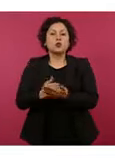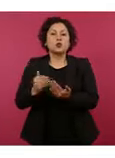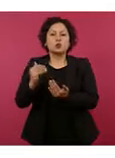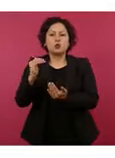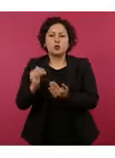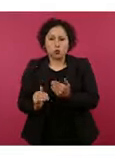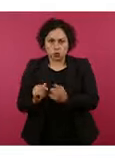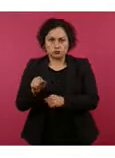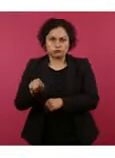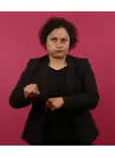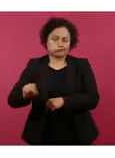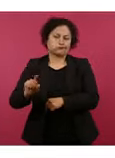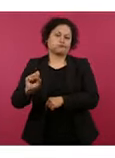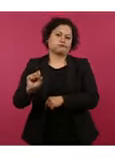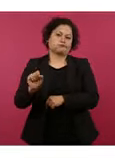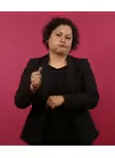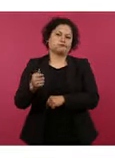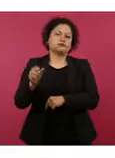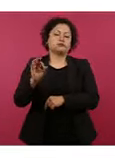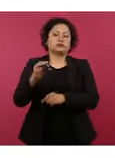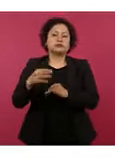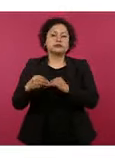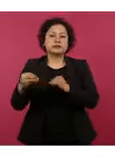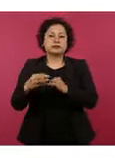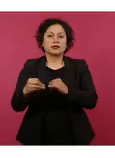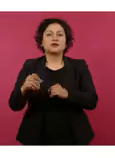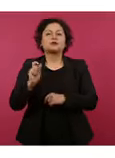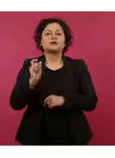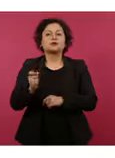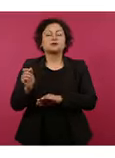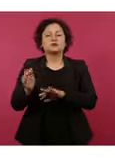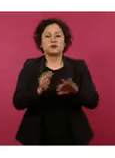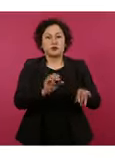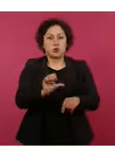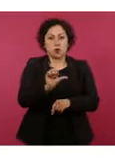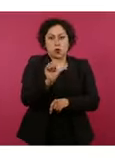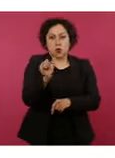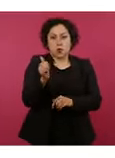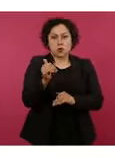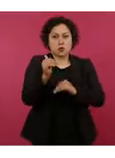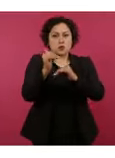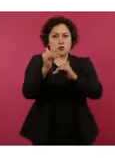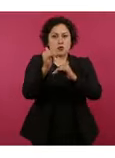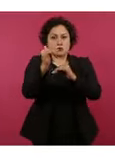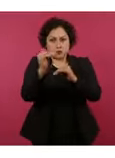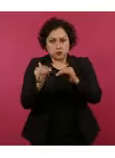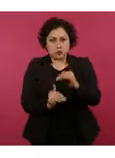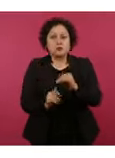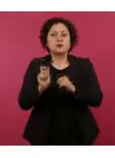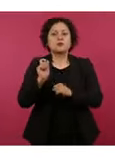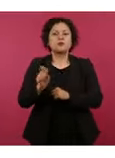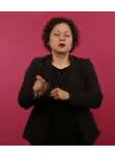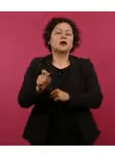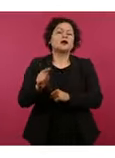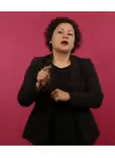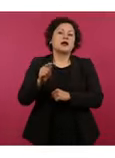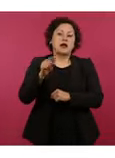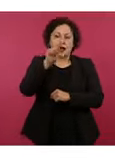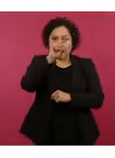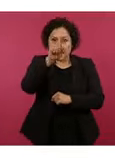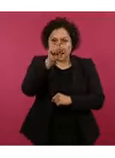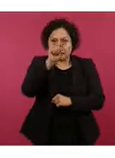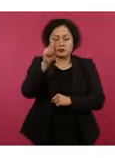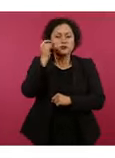máximo. Casos también muy similares, por debajo del precio máximo, en Jalisco, Guerrero, Guanajuato, Chiapas, Estado de